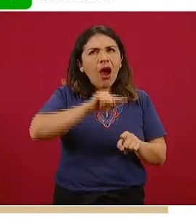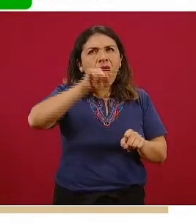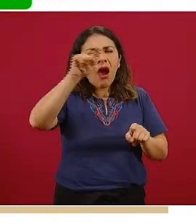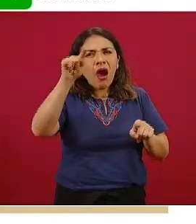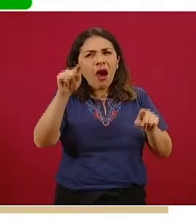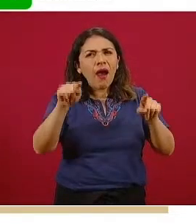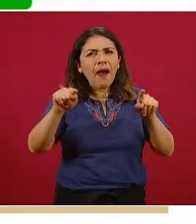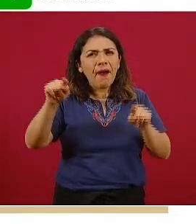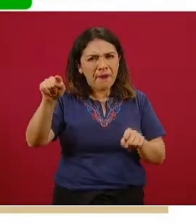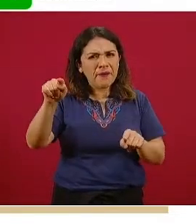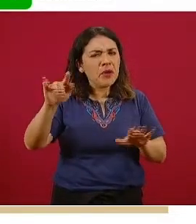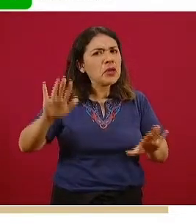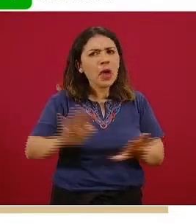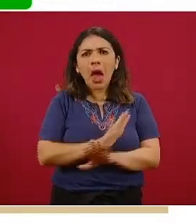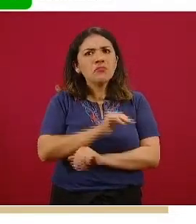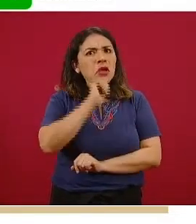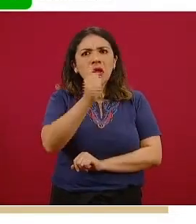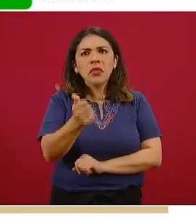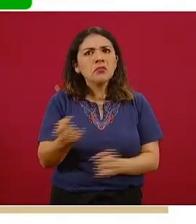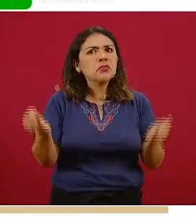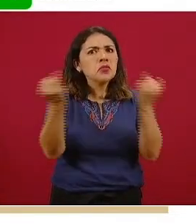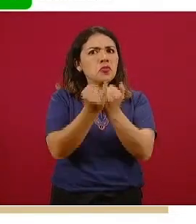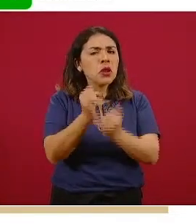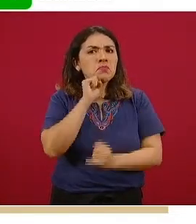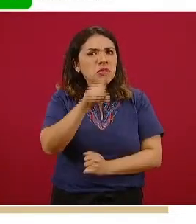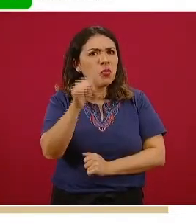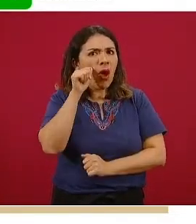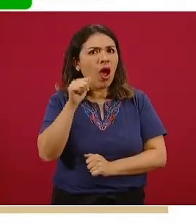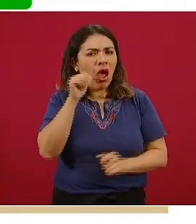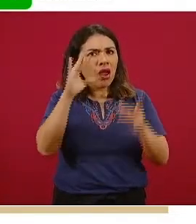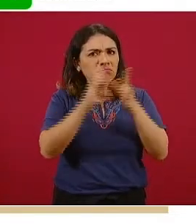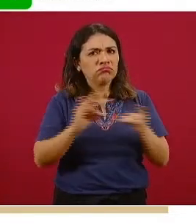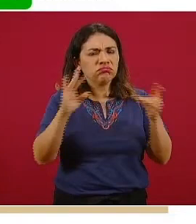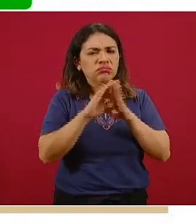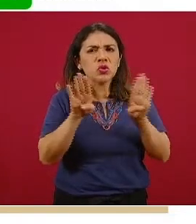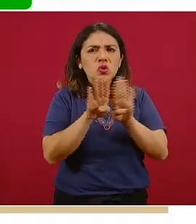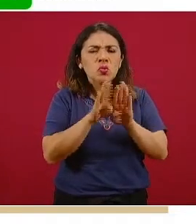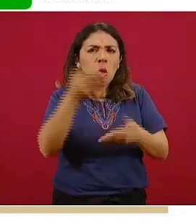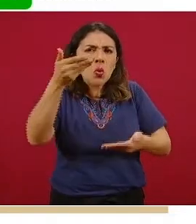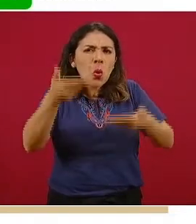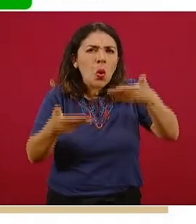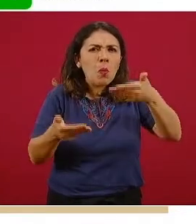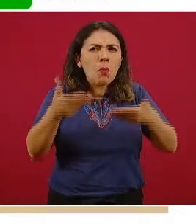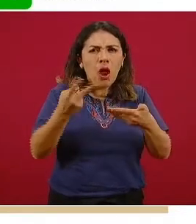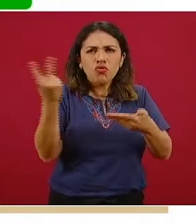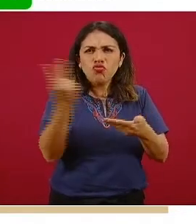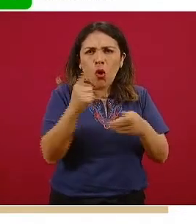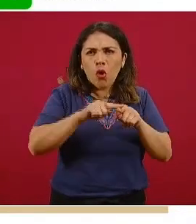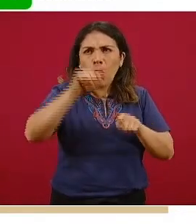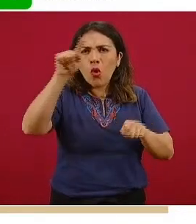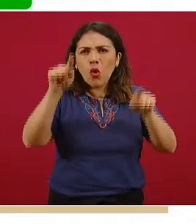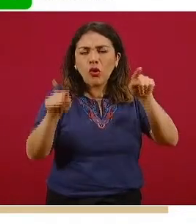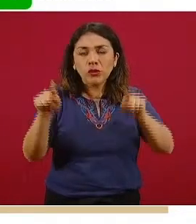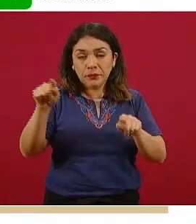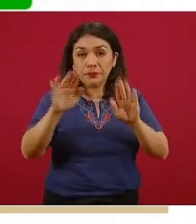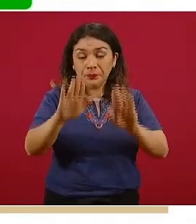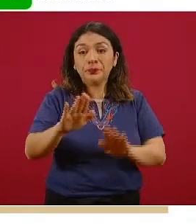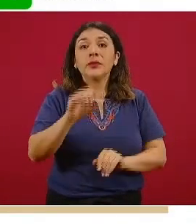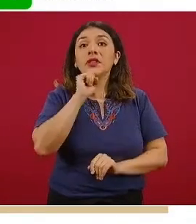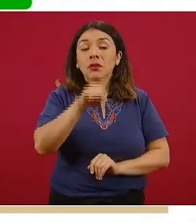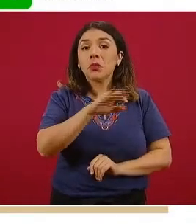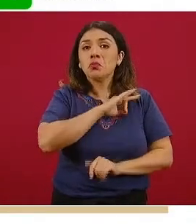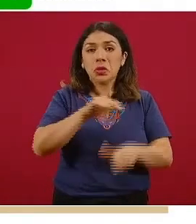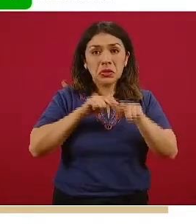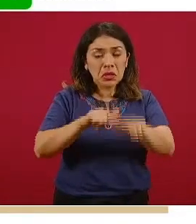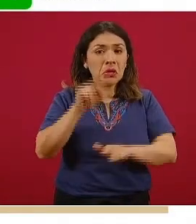curva epidémica no cambia, ¿no? Eso lo explicábamos ayer cuando inclusive comparábamos las dos curvas. Y podemos